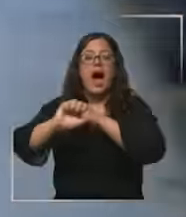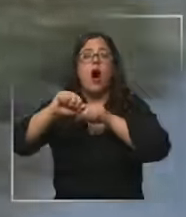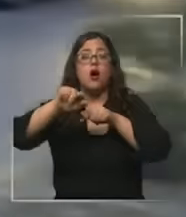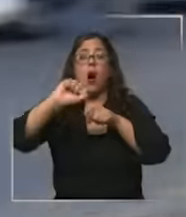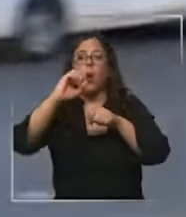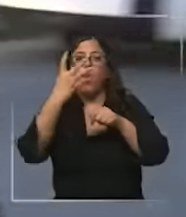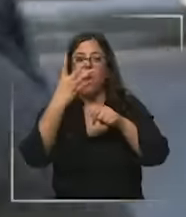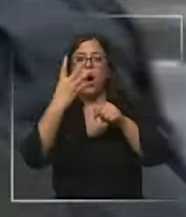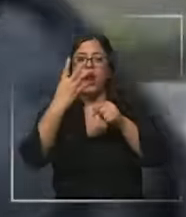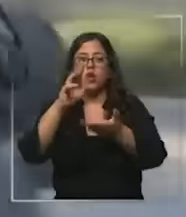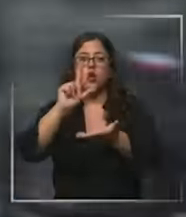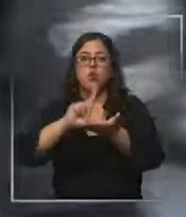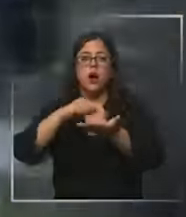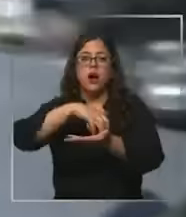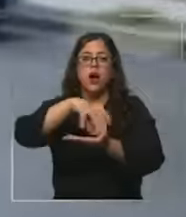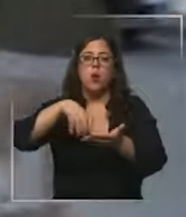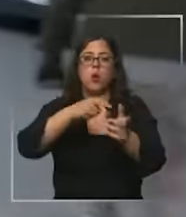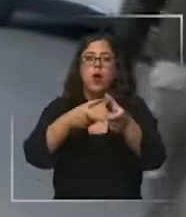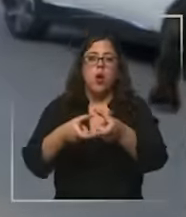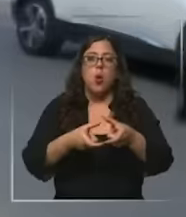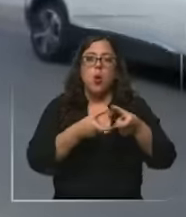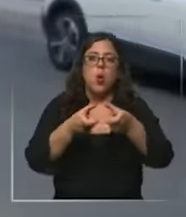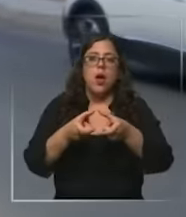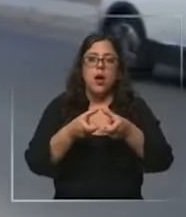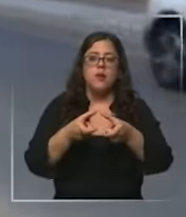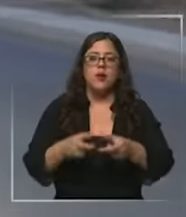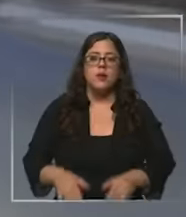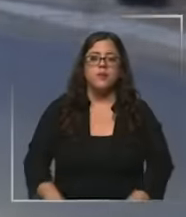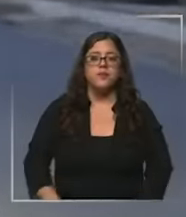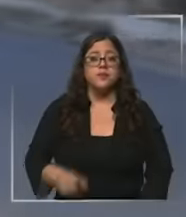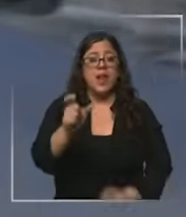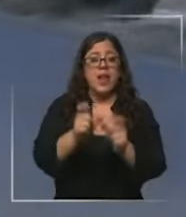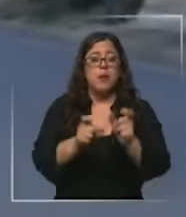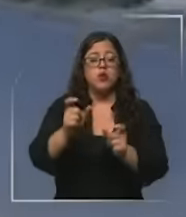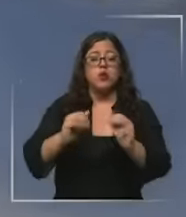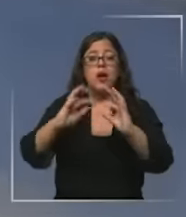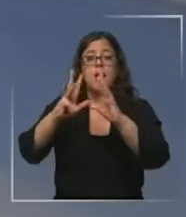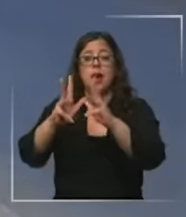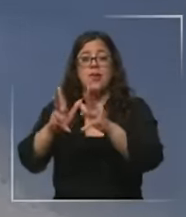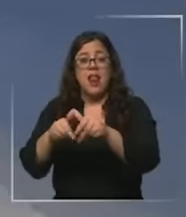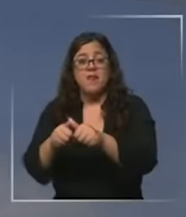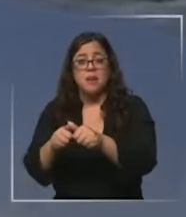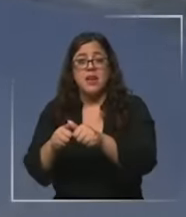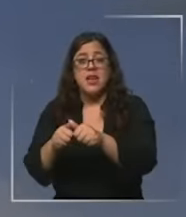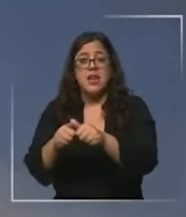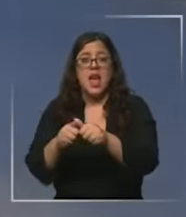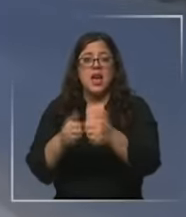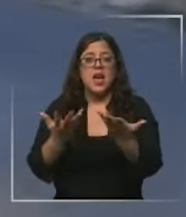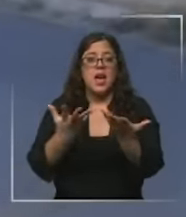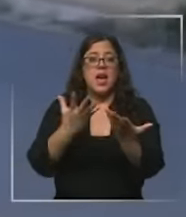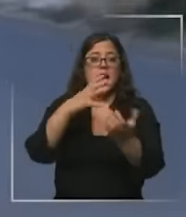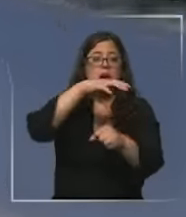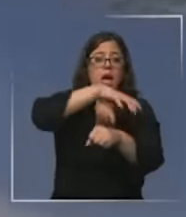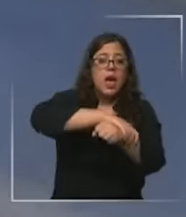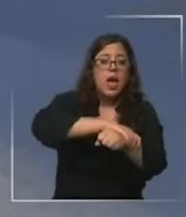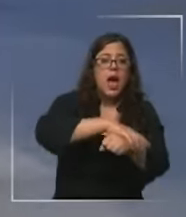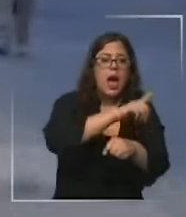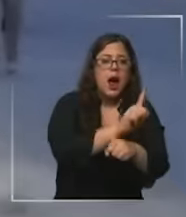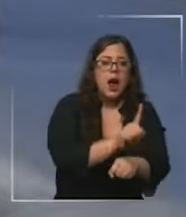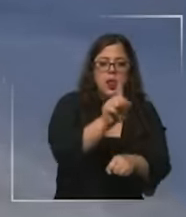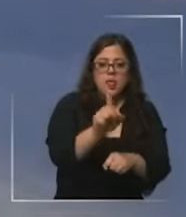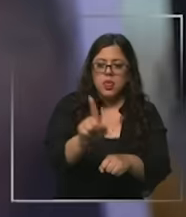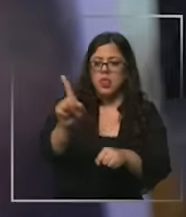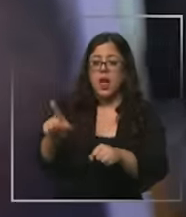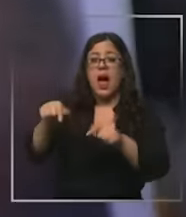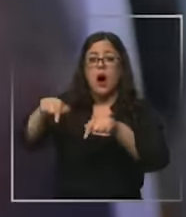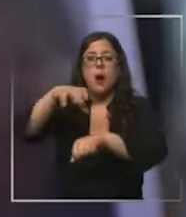cuarto allanamiento ahora acá en la comuna de Curacaví. Los integrantes del clan familiar van cayendo uno a uno. Ahora capturan